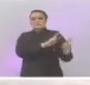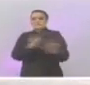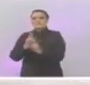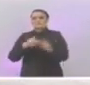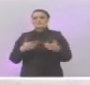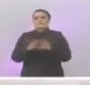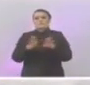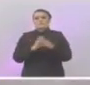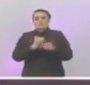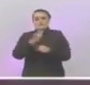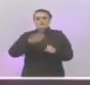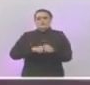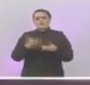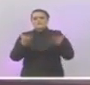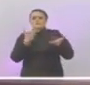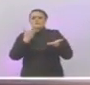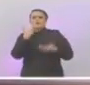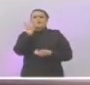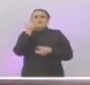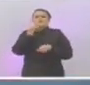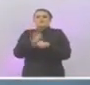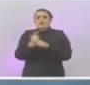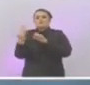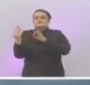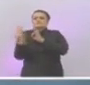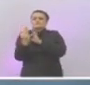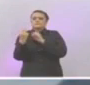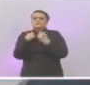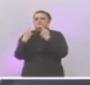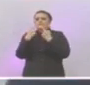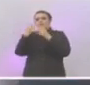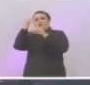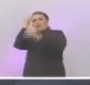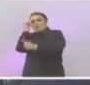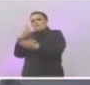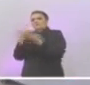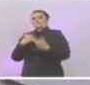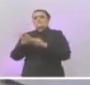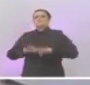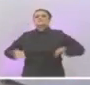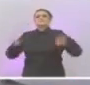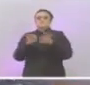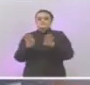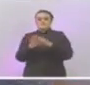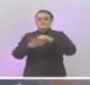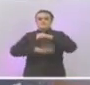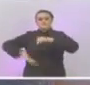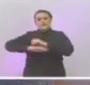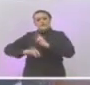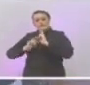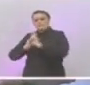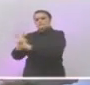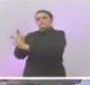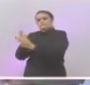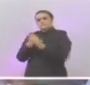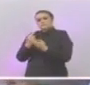Estado, por su voluntad para acercarnos al espacio común de los acuerdos, sobre la base del respeto mutuo